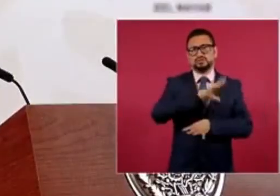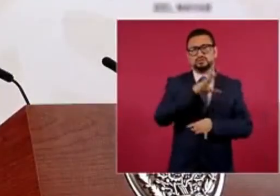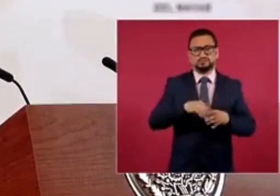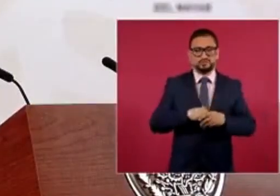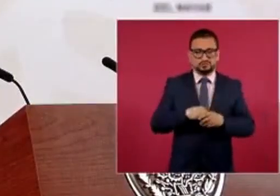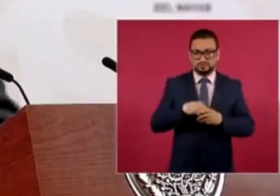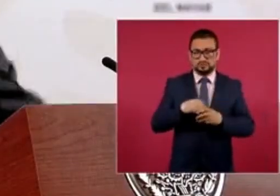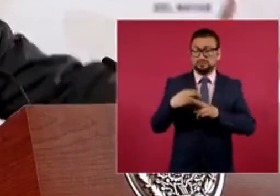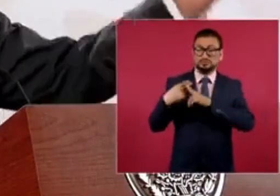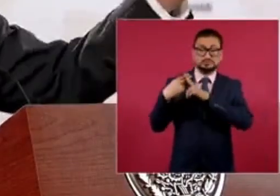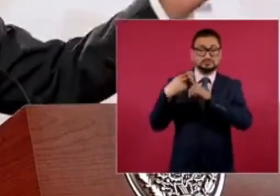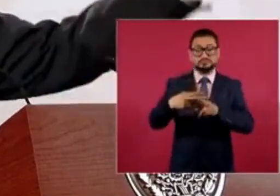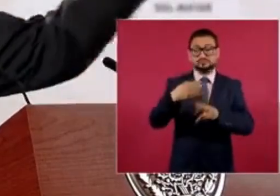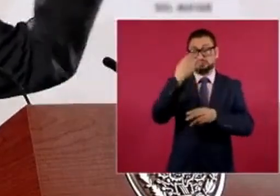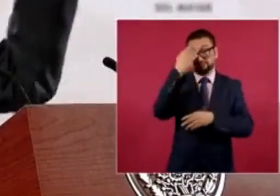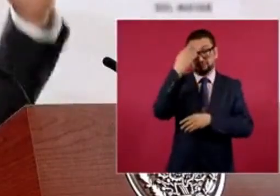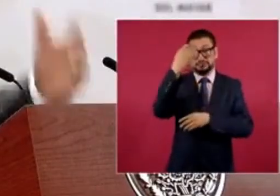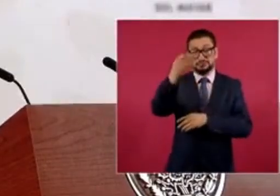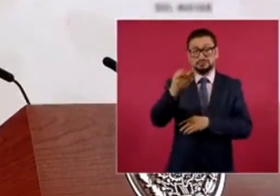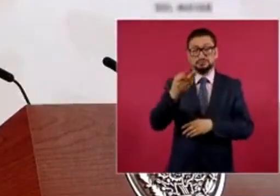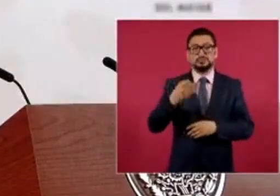Durante todo el tiempo que estuvo